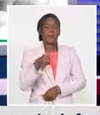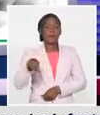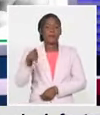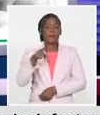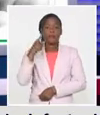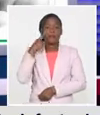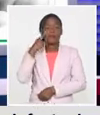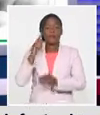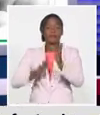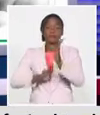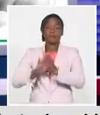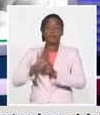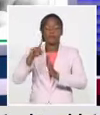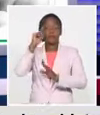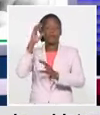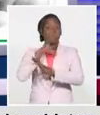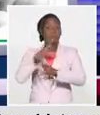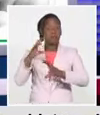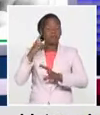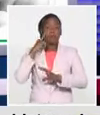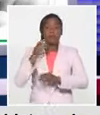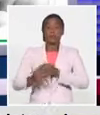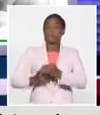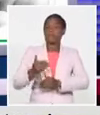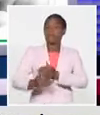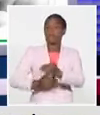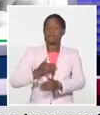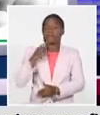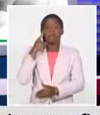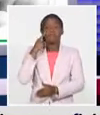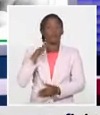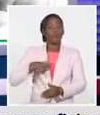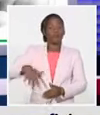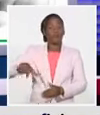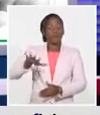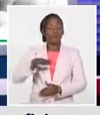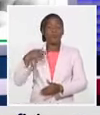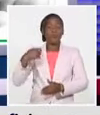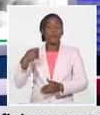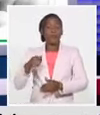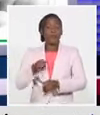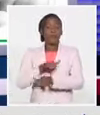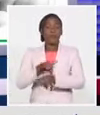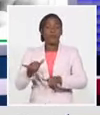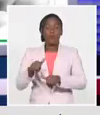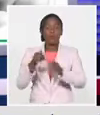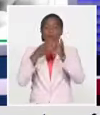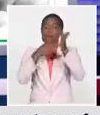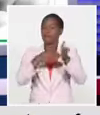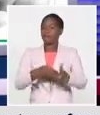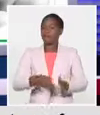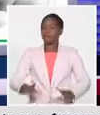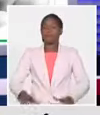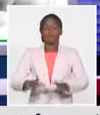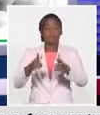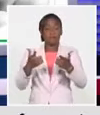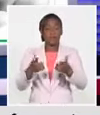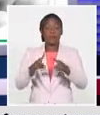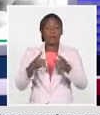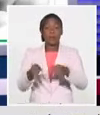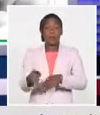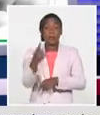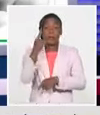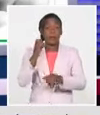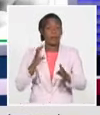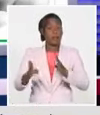cubana que hoy estamos diciendo y que es, reitero, un verdadero hito. La primera etapa de la fase